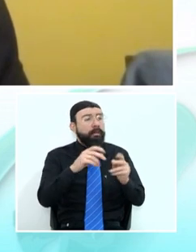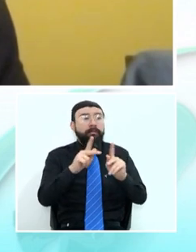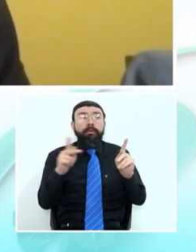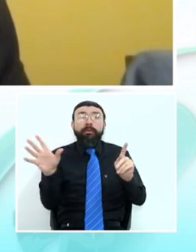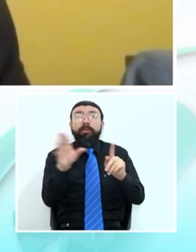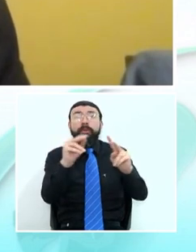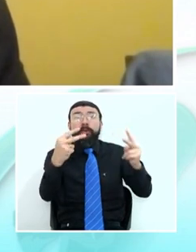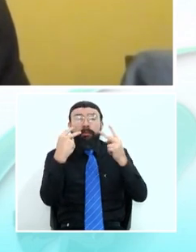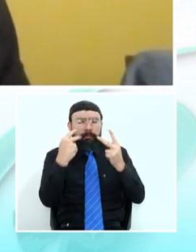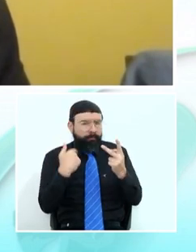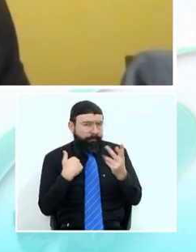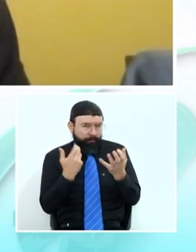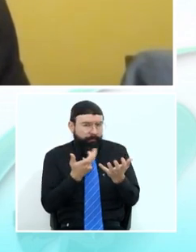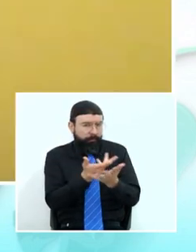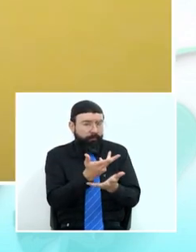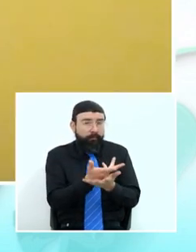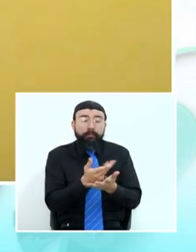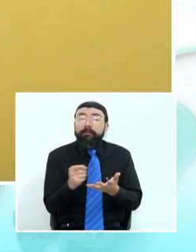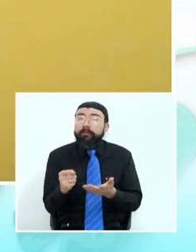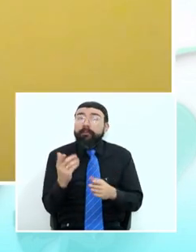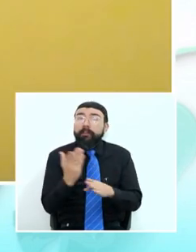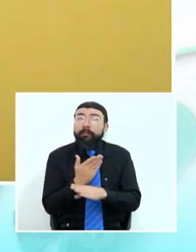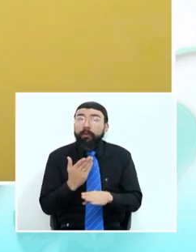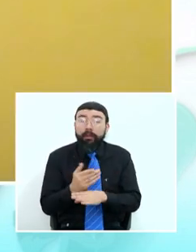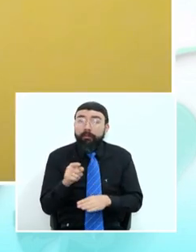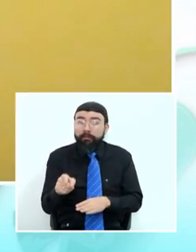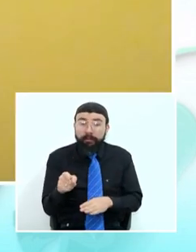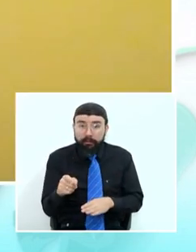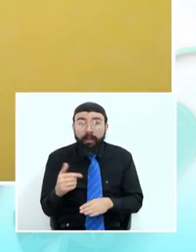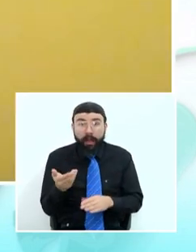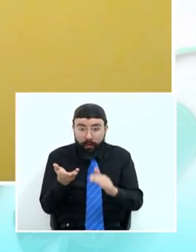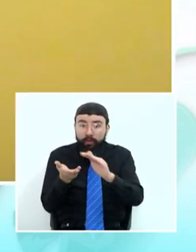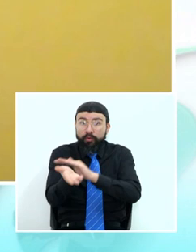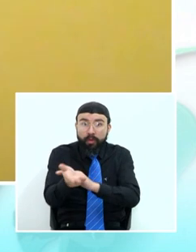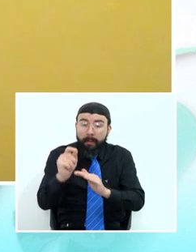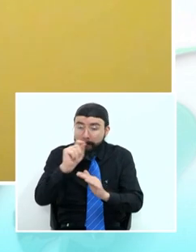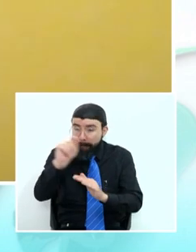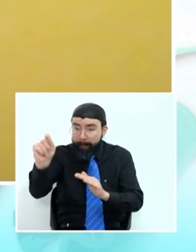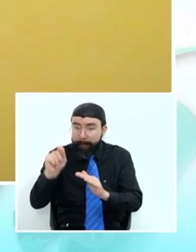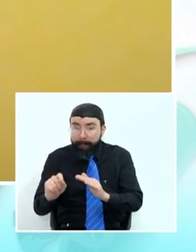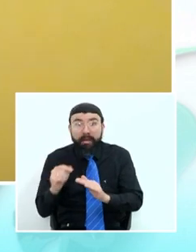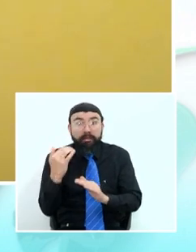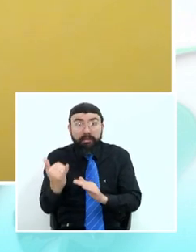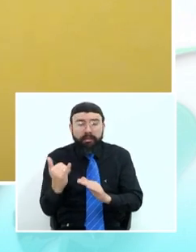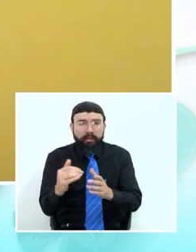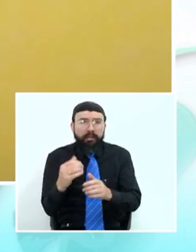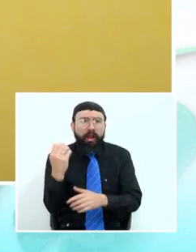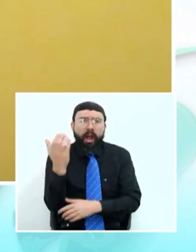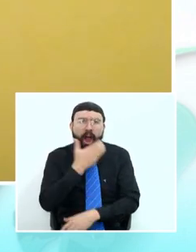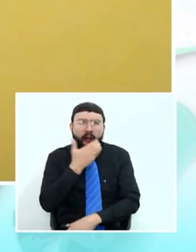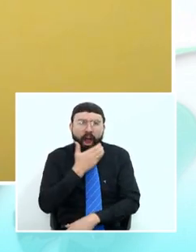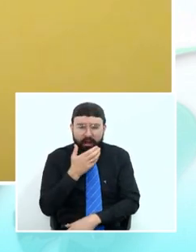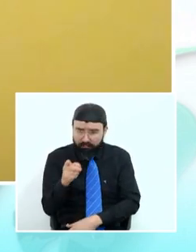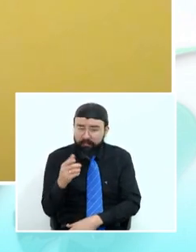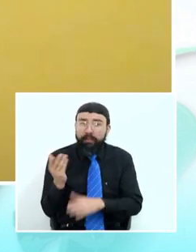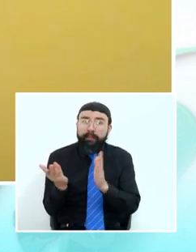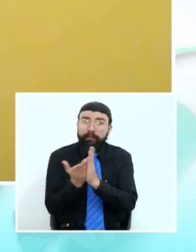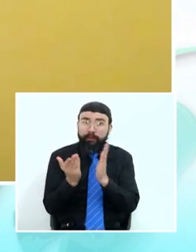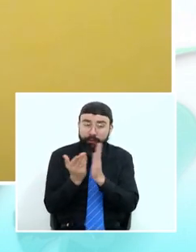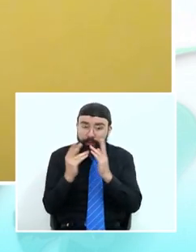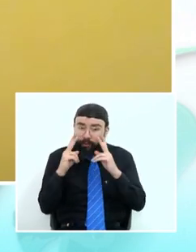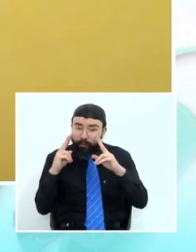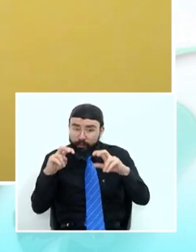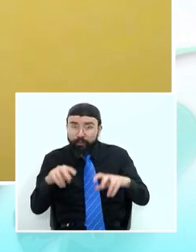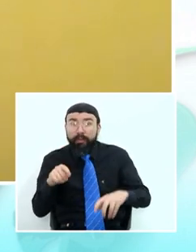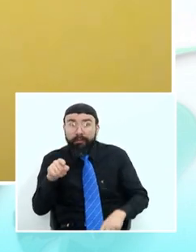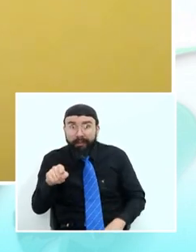teleoyentes, es el problema del horno microondas. Hay que decir que ya el estudio que se ha hecho de las microondas